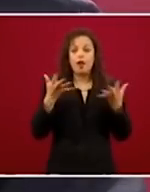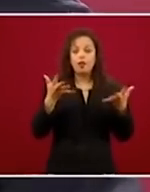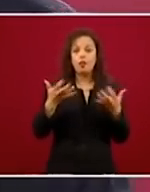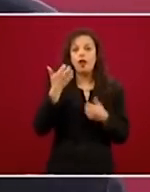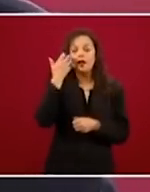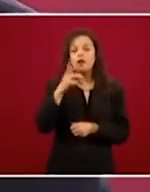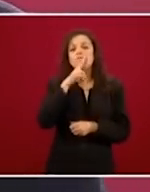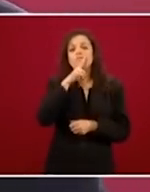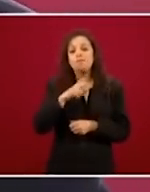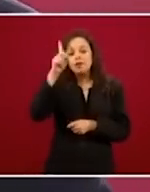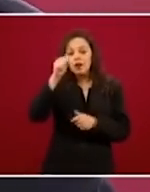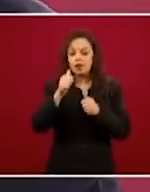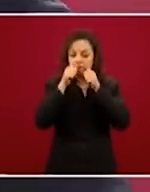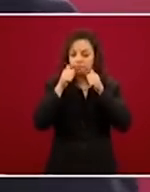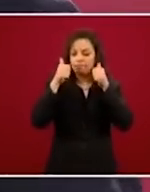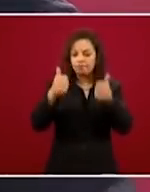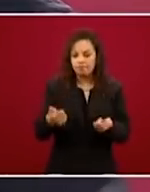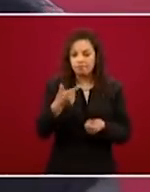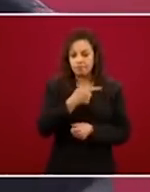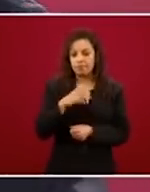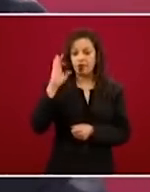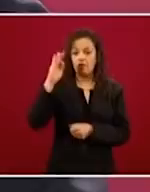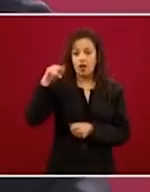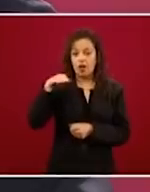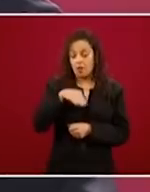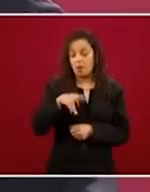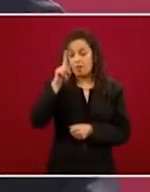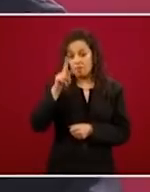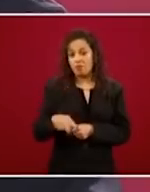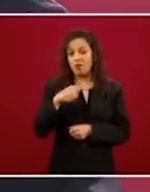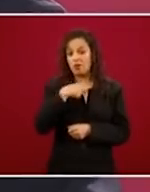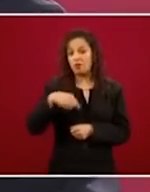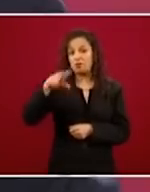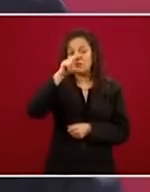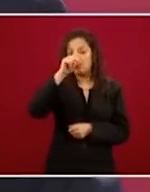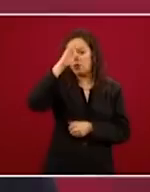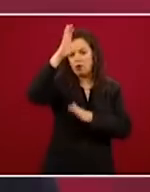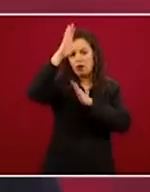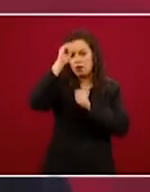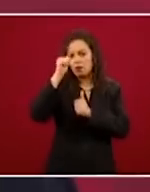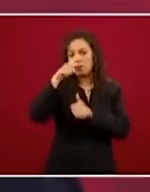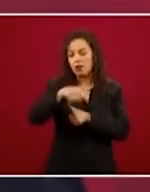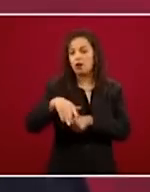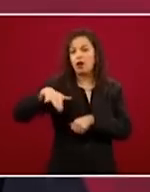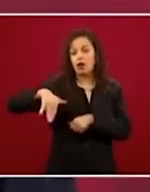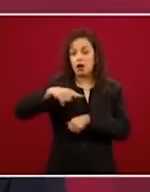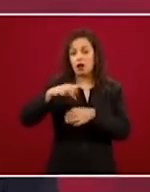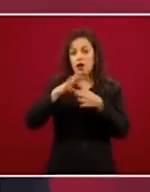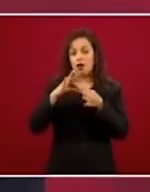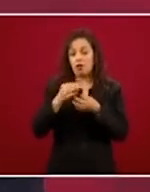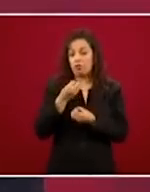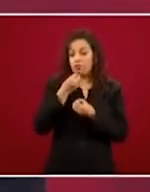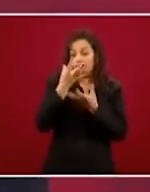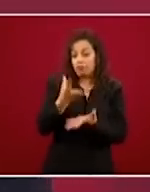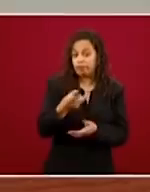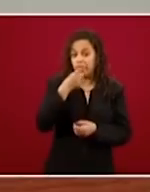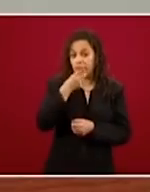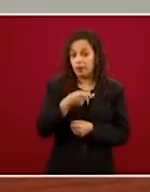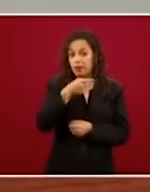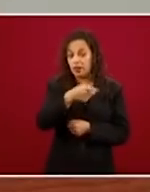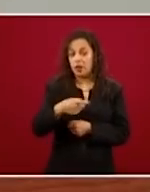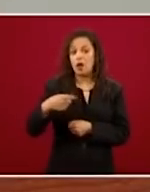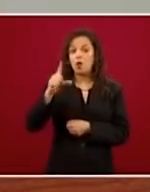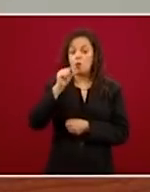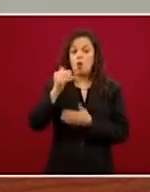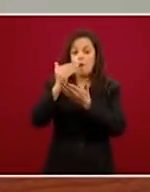de este foro organizado por la es que no compartimos la idea que han expresado de que se subroguen el servicio del